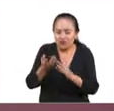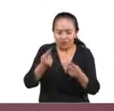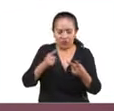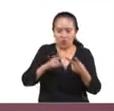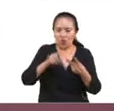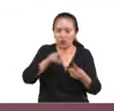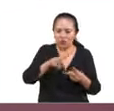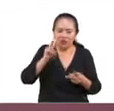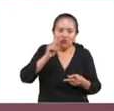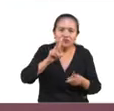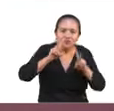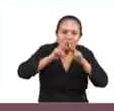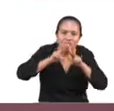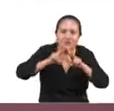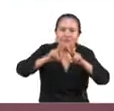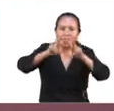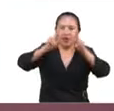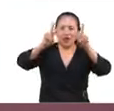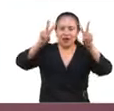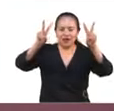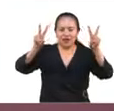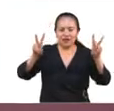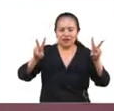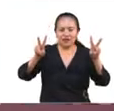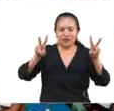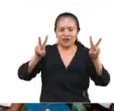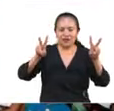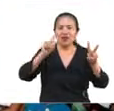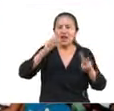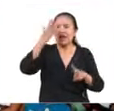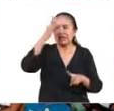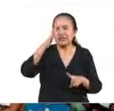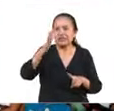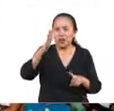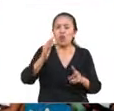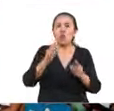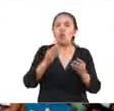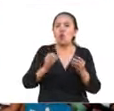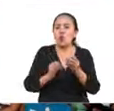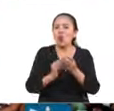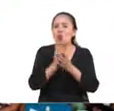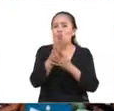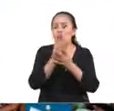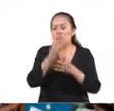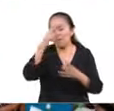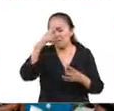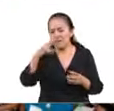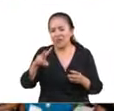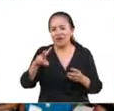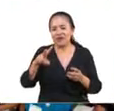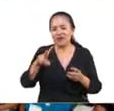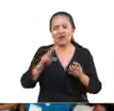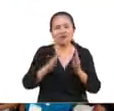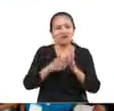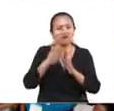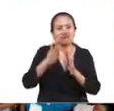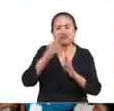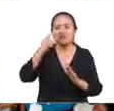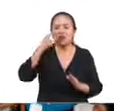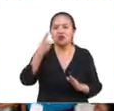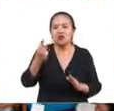visionarias, mujeres que construyen el Nuevo México, que construyen con gran